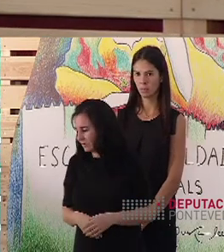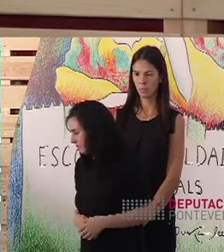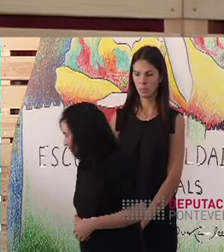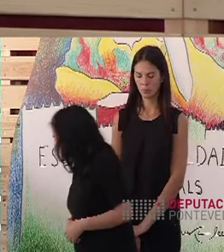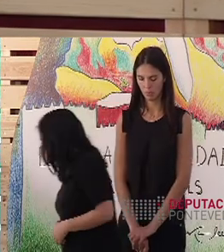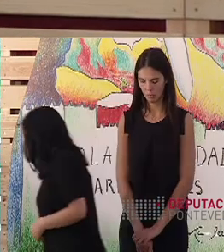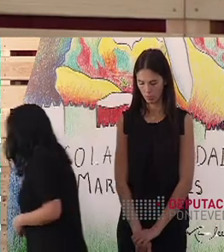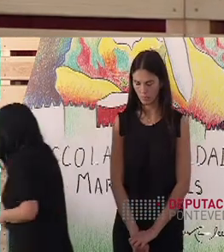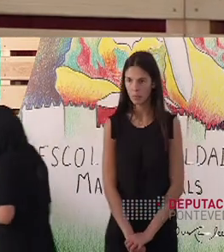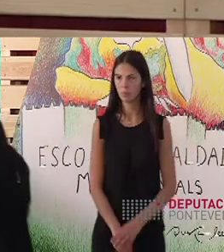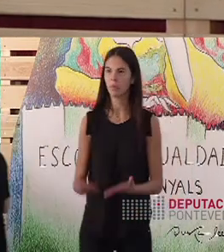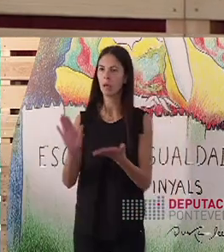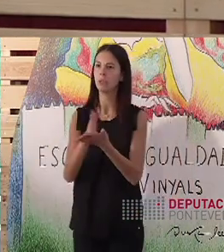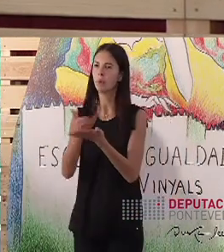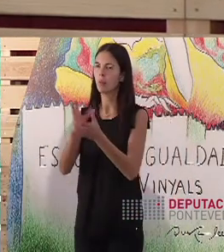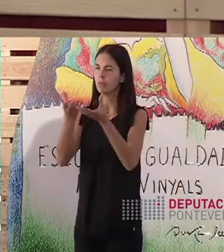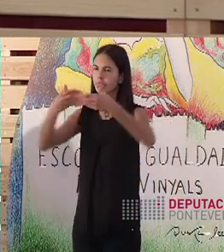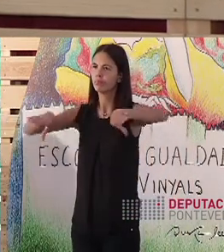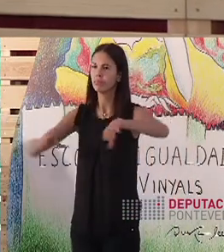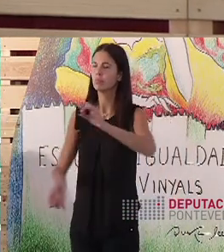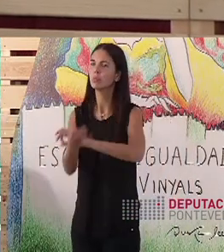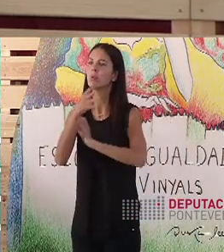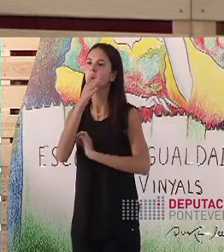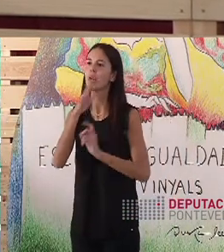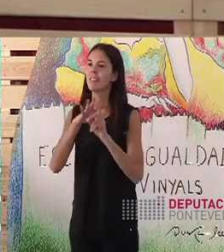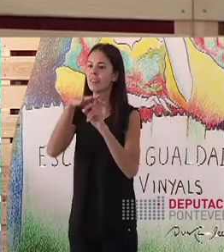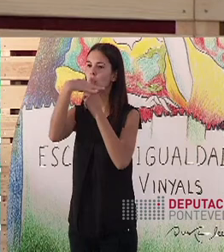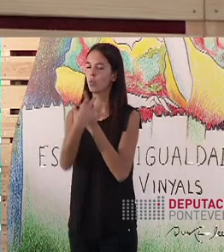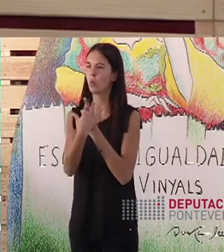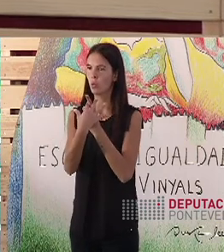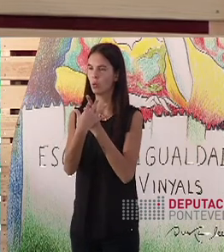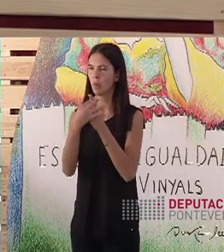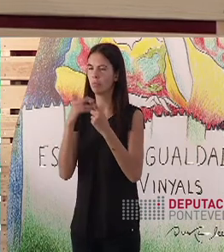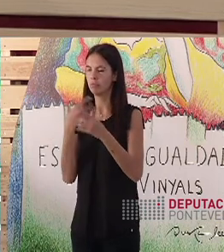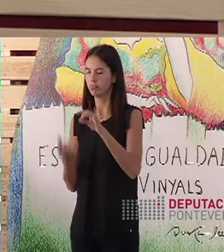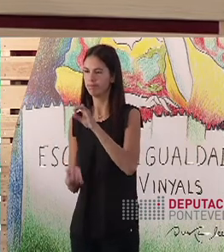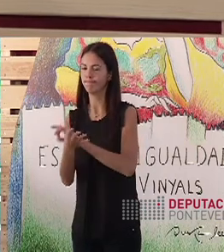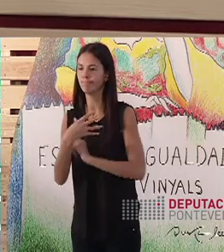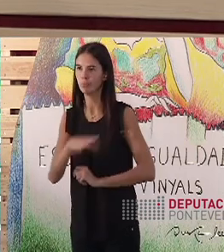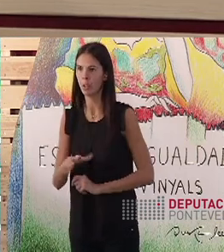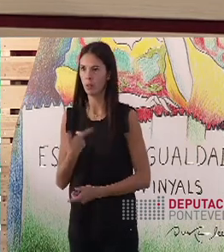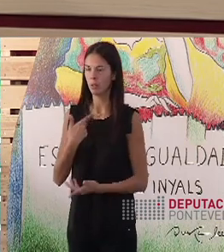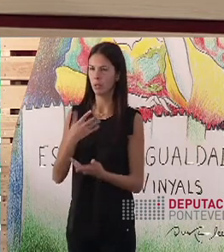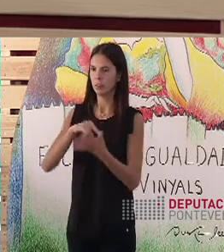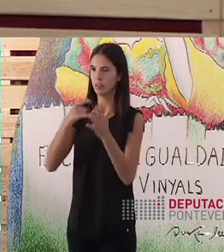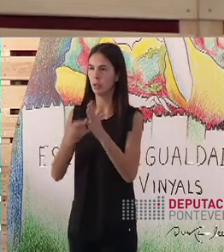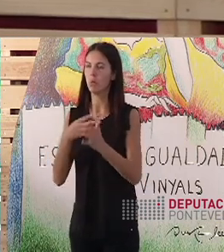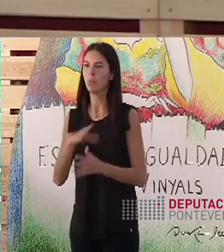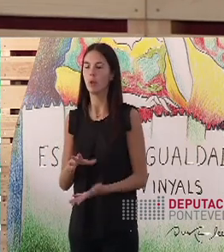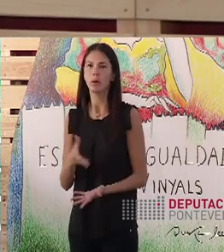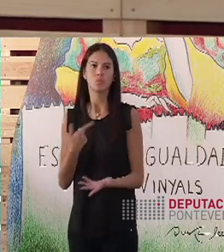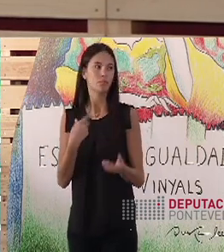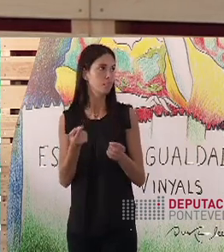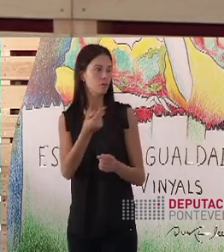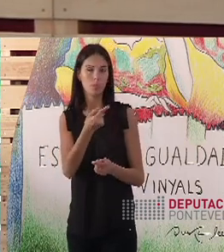esa disociación precisamente para poder afrontar esa situación, non? De sistemática, de estar afrontando pues eso,